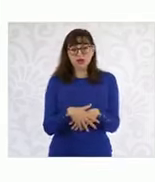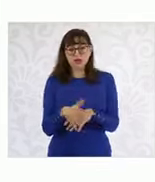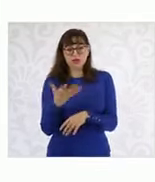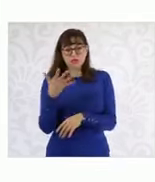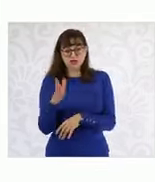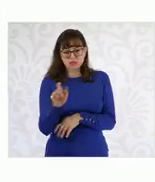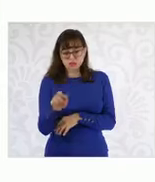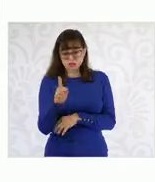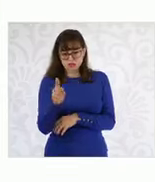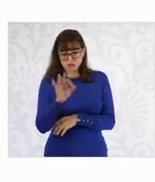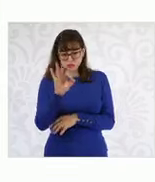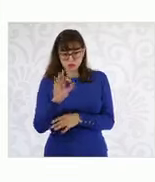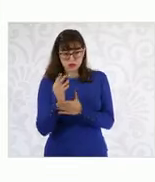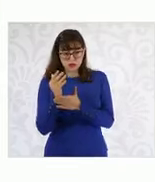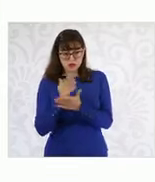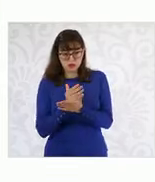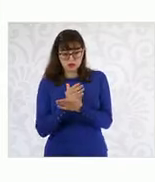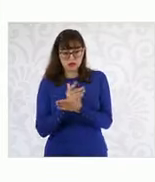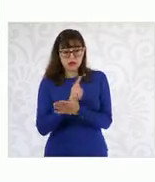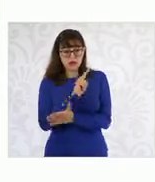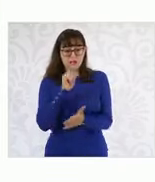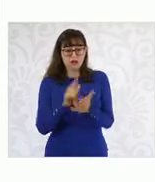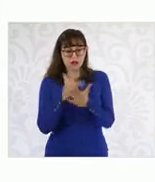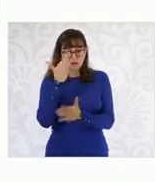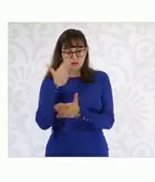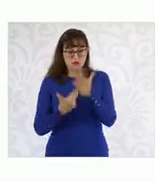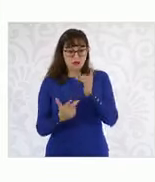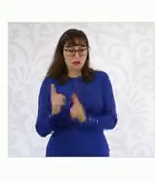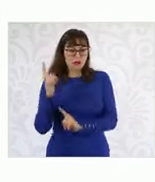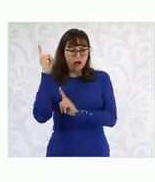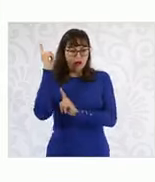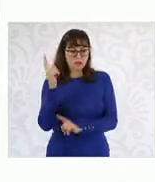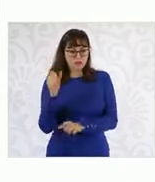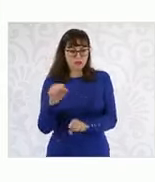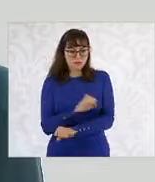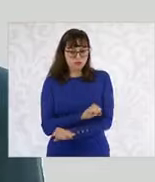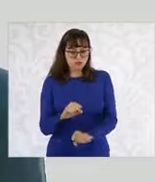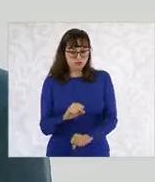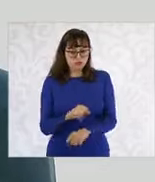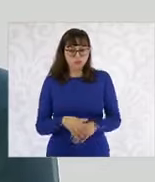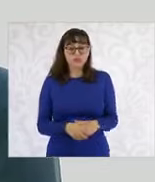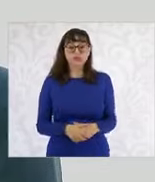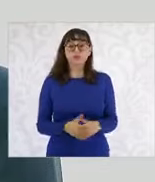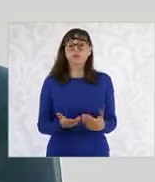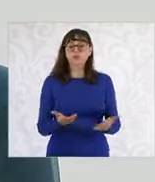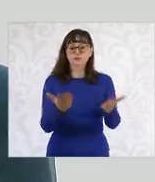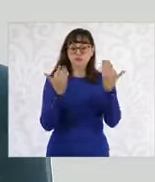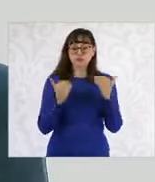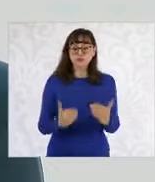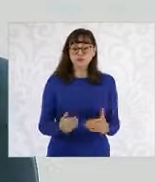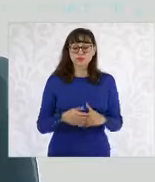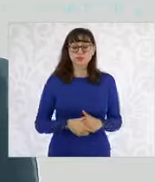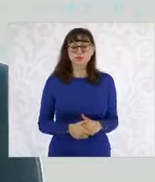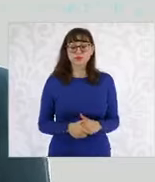en delitos relacionados con armas de fuego y explosivos. La siguiente.